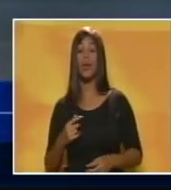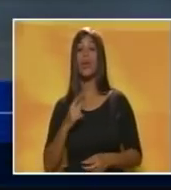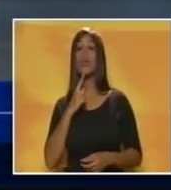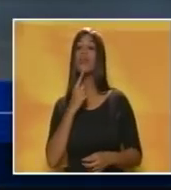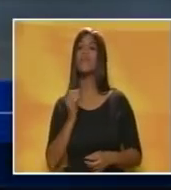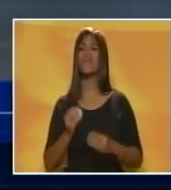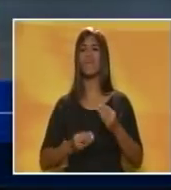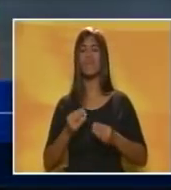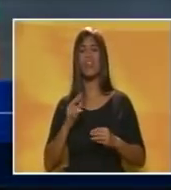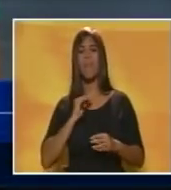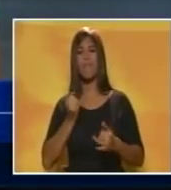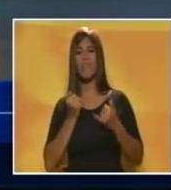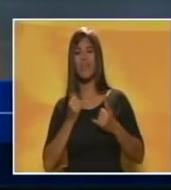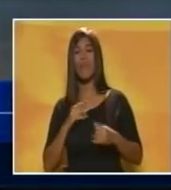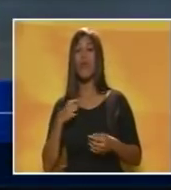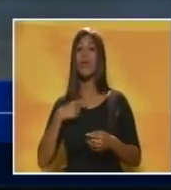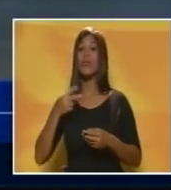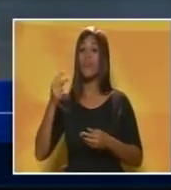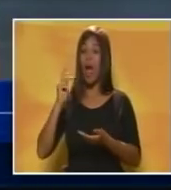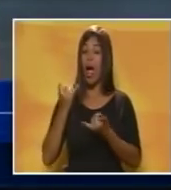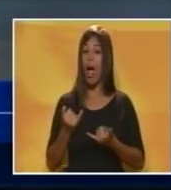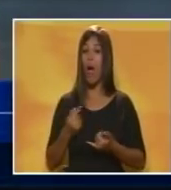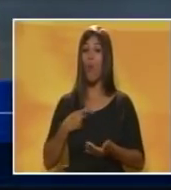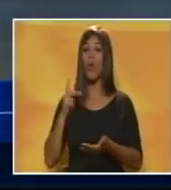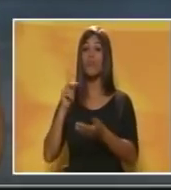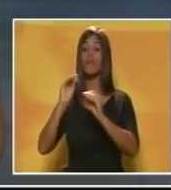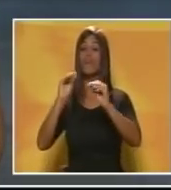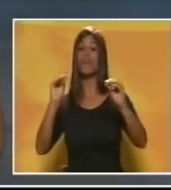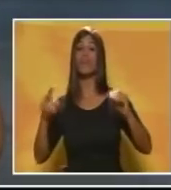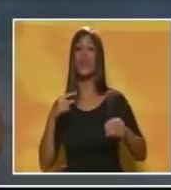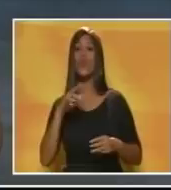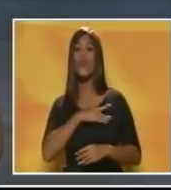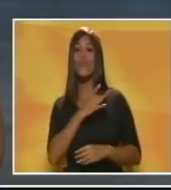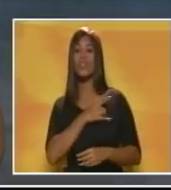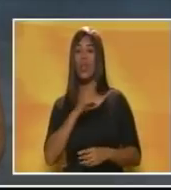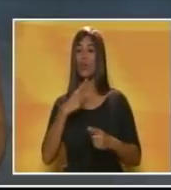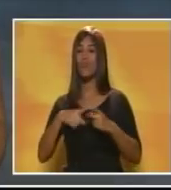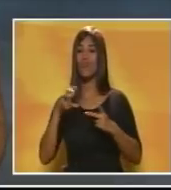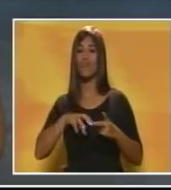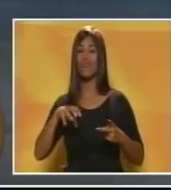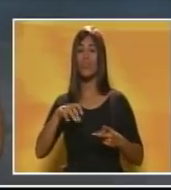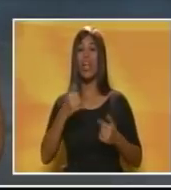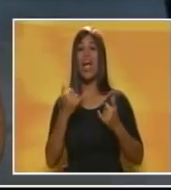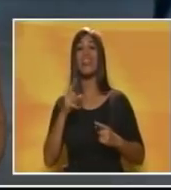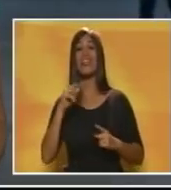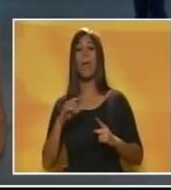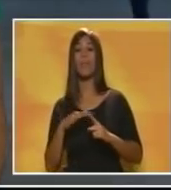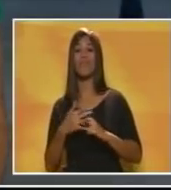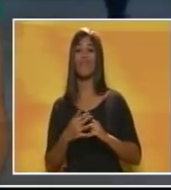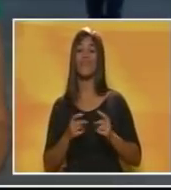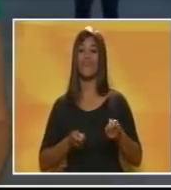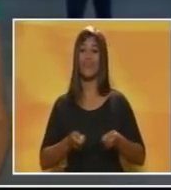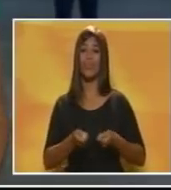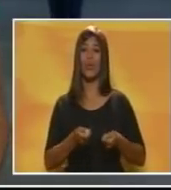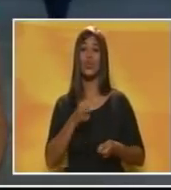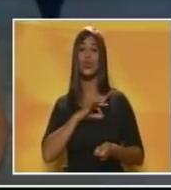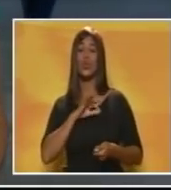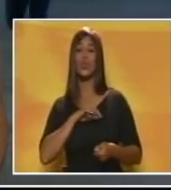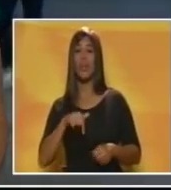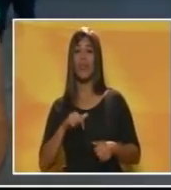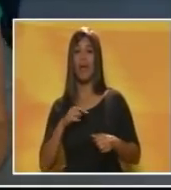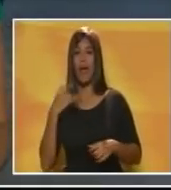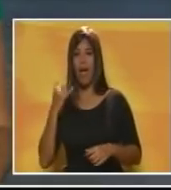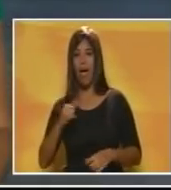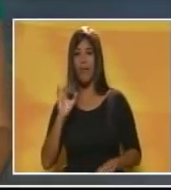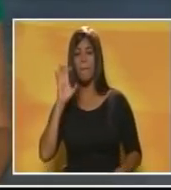posición respecto a la situación que enfrentan las universidades nacionales y sobre la situación económica y social que se desarrolla en el